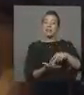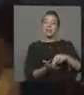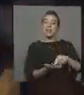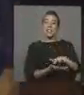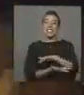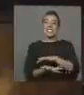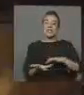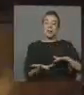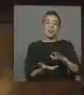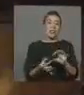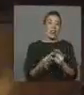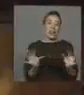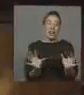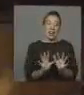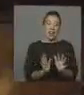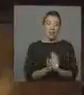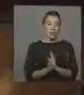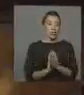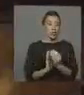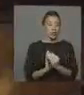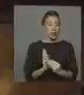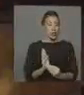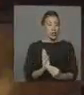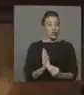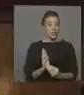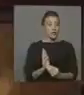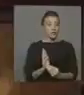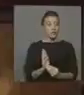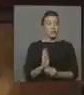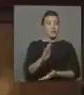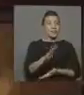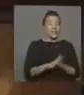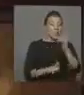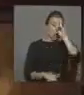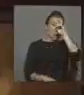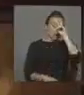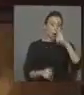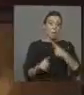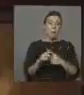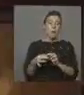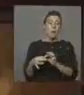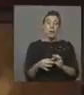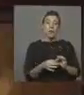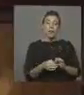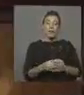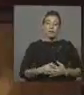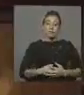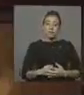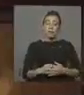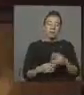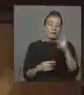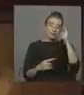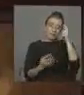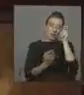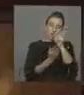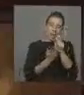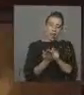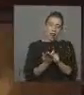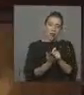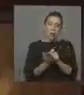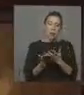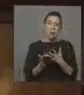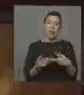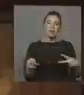críticas. Los registros de egresos hospitalarios por causas reproductivas permiten estimar el número de casos